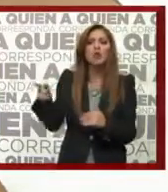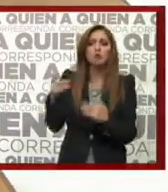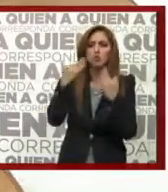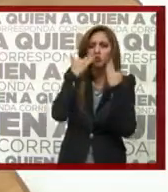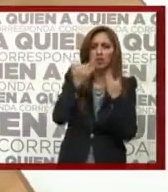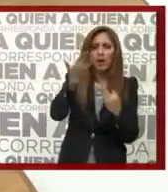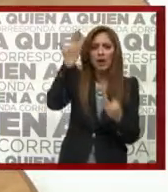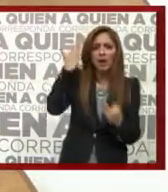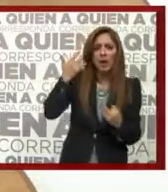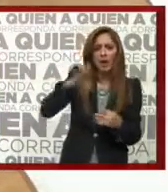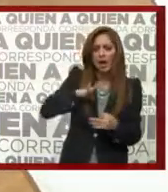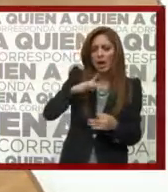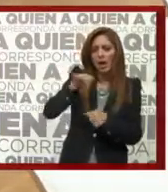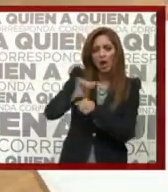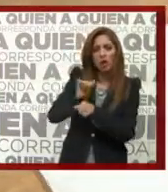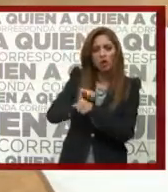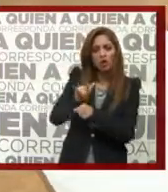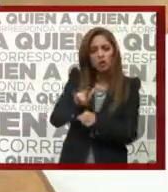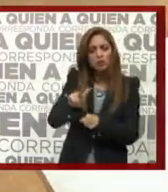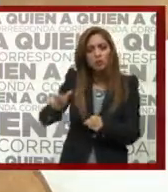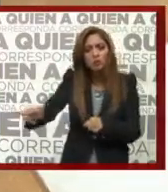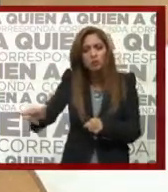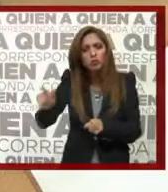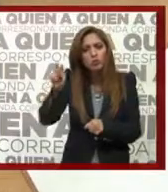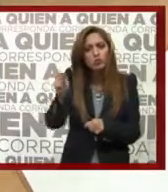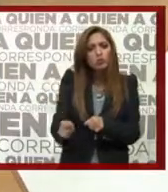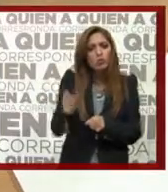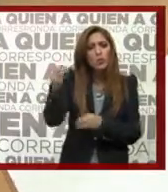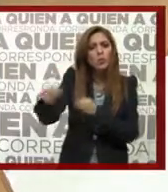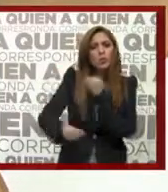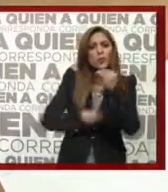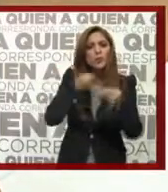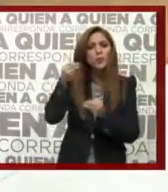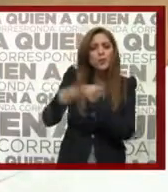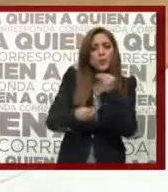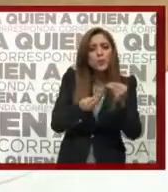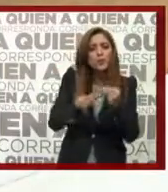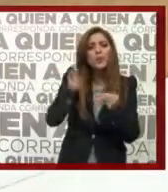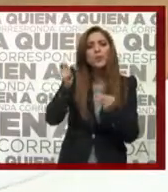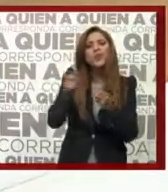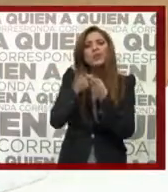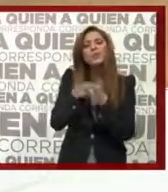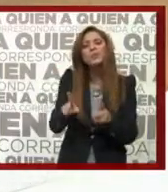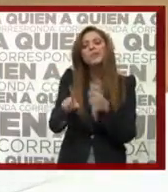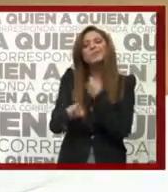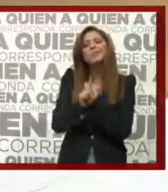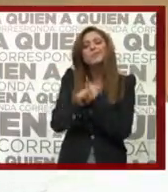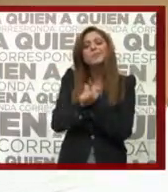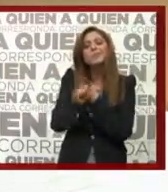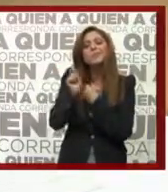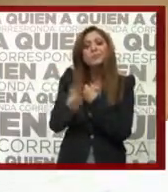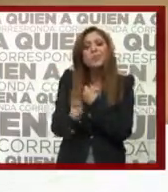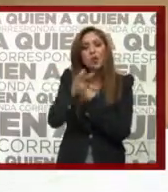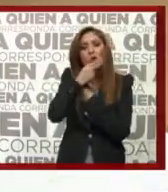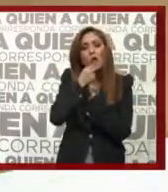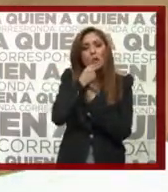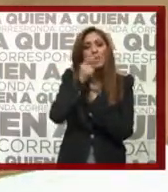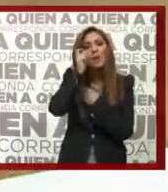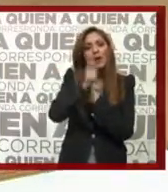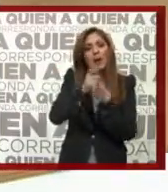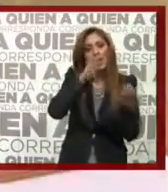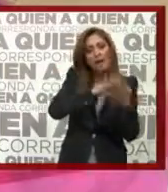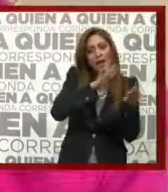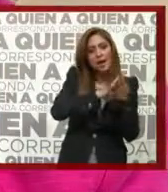le había dejado el coche en medio de un pleito, con tal de que el divorcio, mil cosas... Él fue a dar a la cárcel por